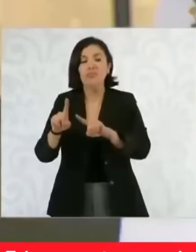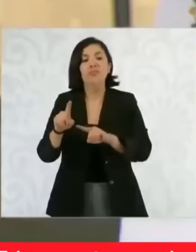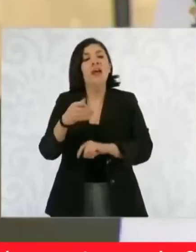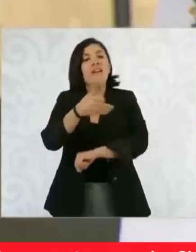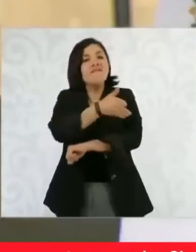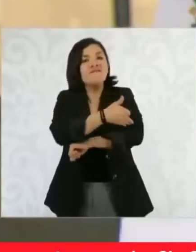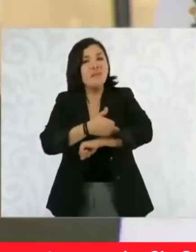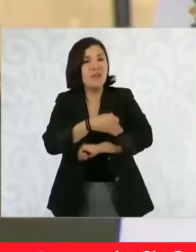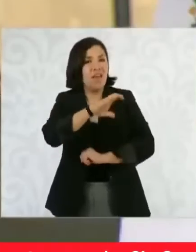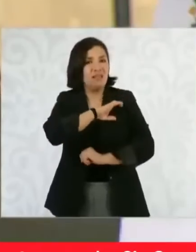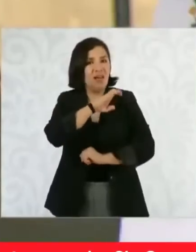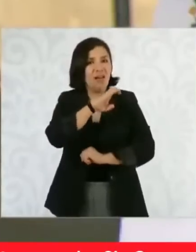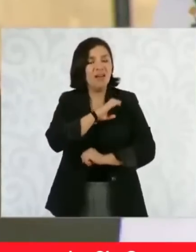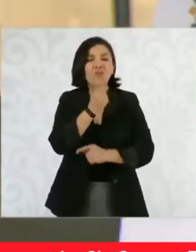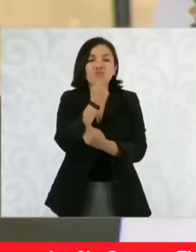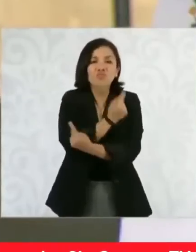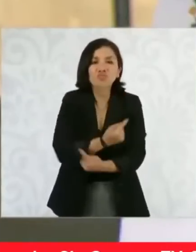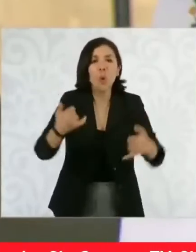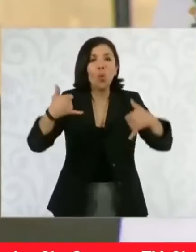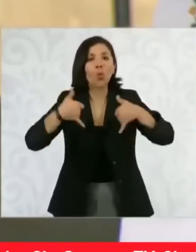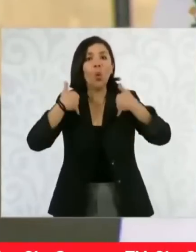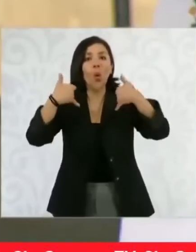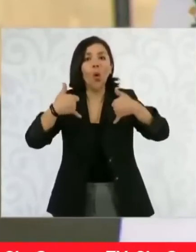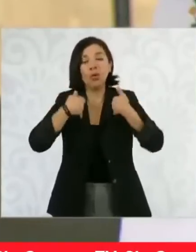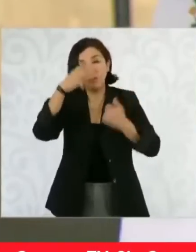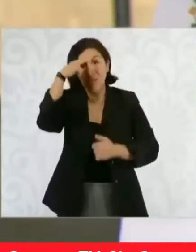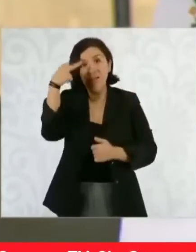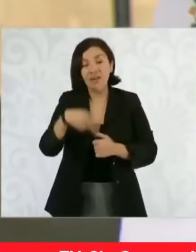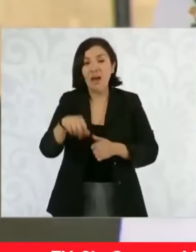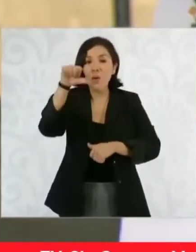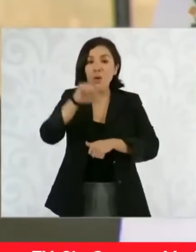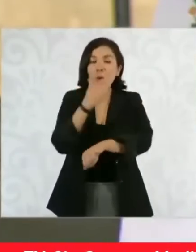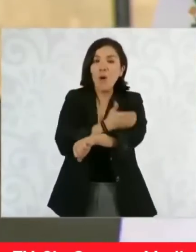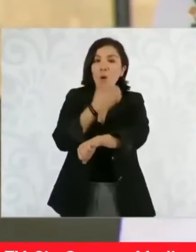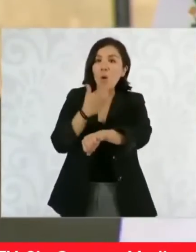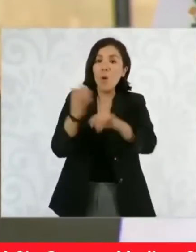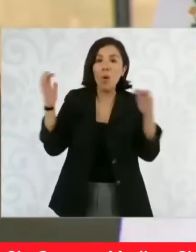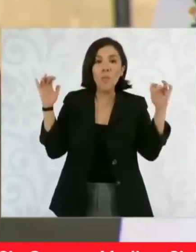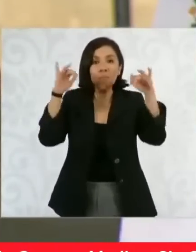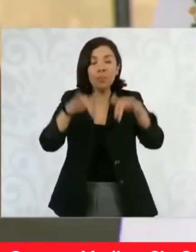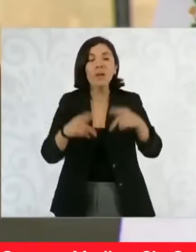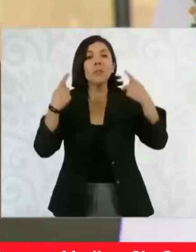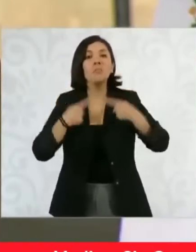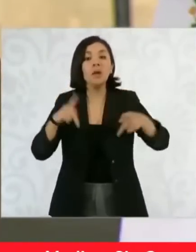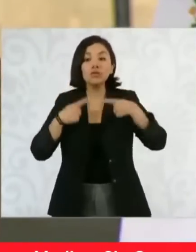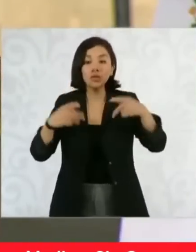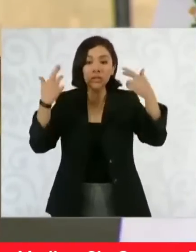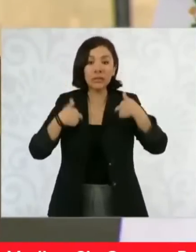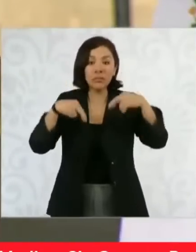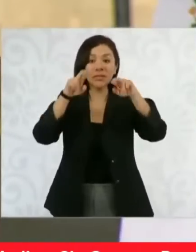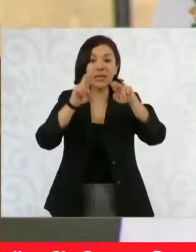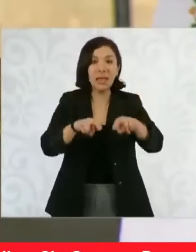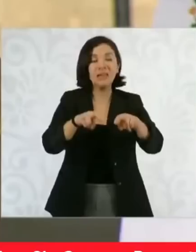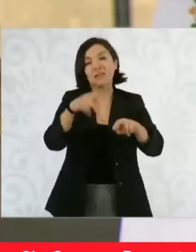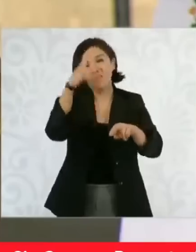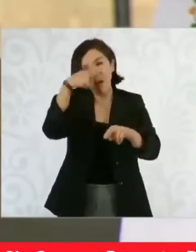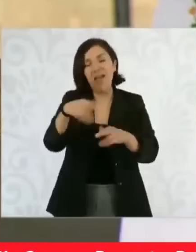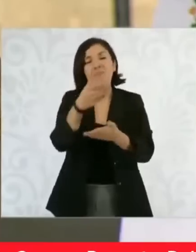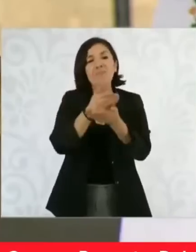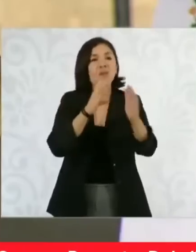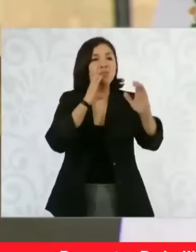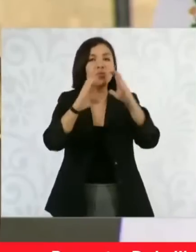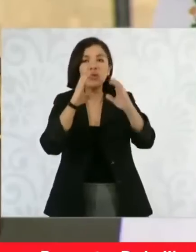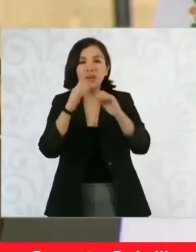apreciables familias, niñez y juventud mexicana que nos acompañan, representantes de los medios de